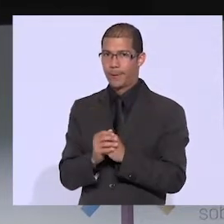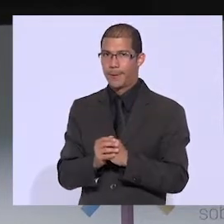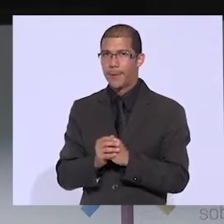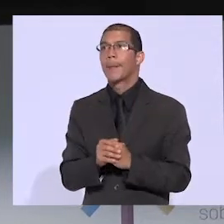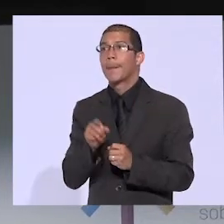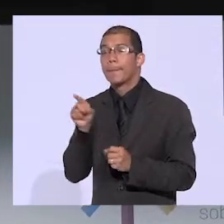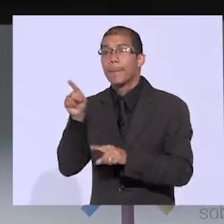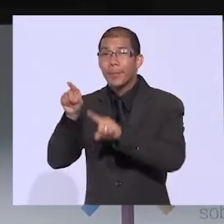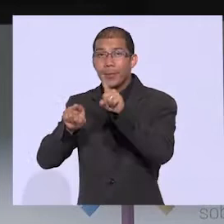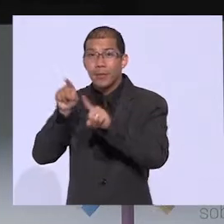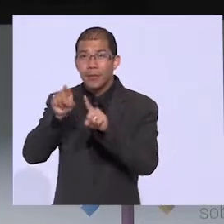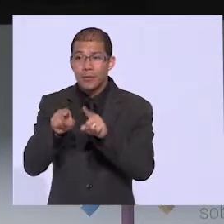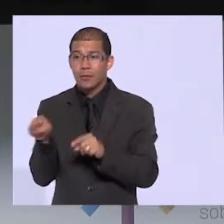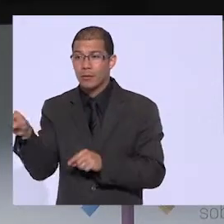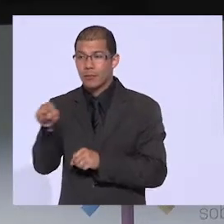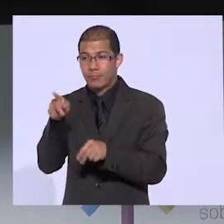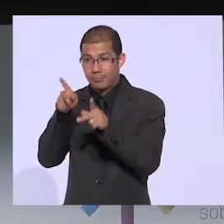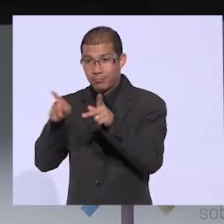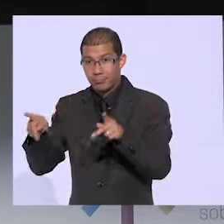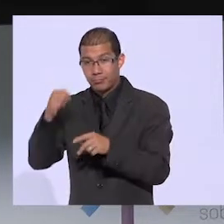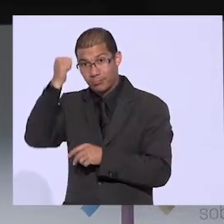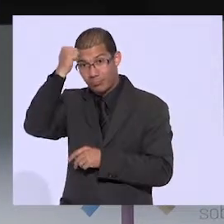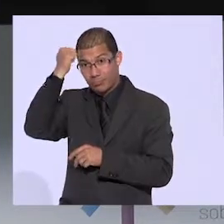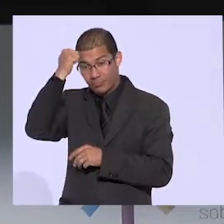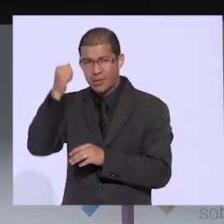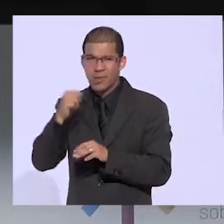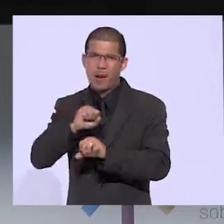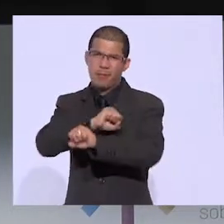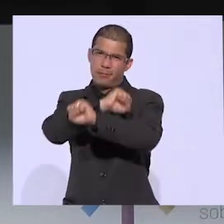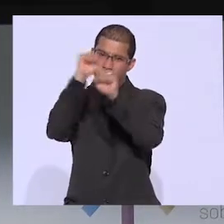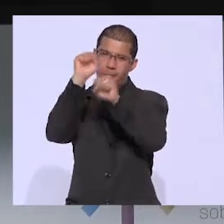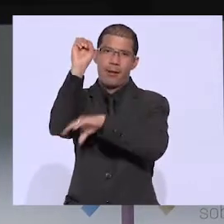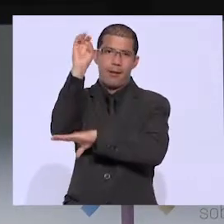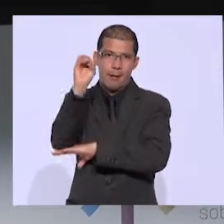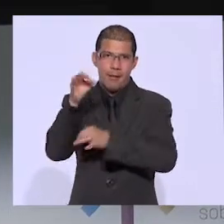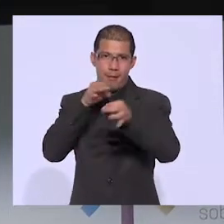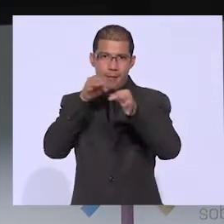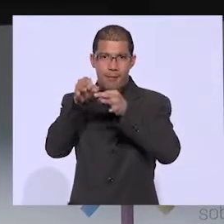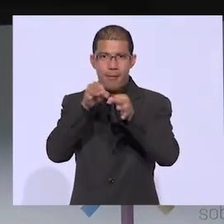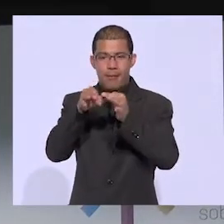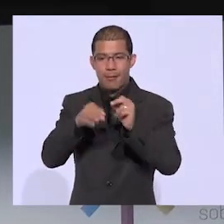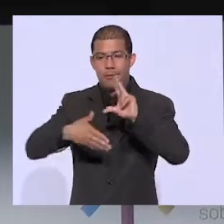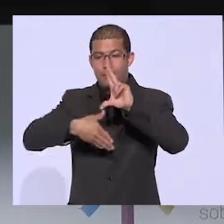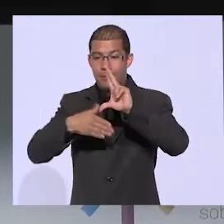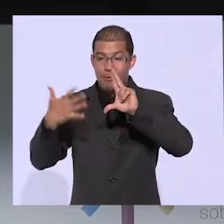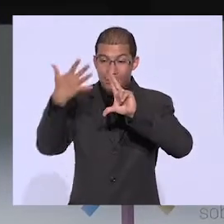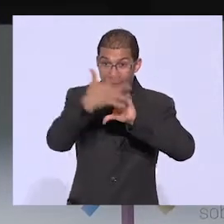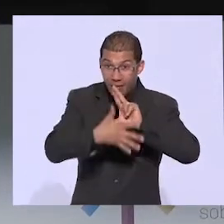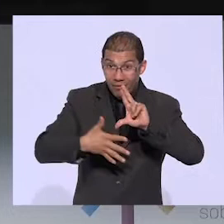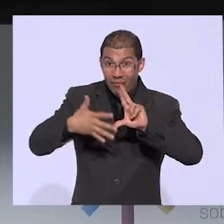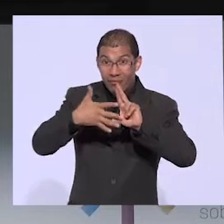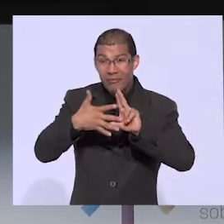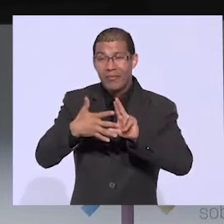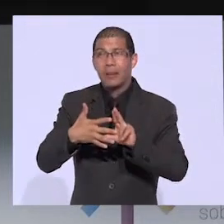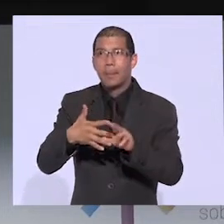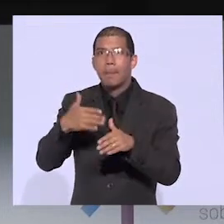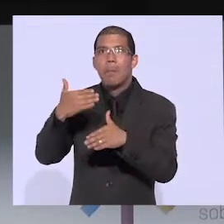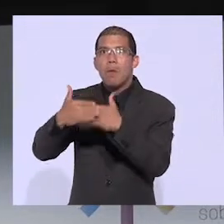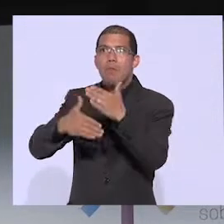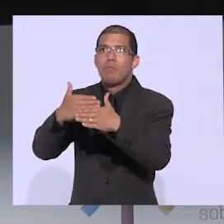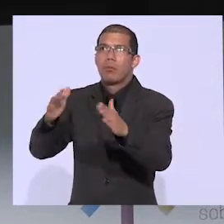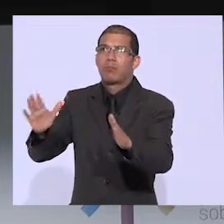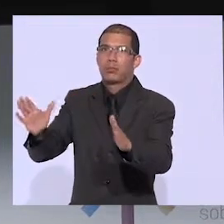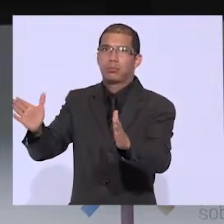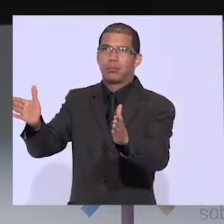consideración social de los docentes, ya se ha hablado de ello esta mañana, y en el contexto iberoamericano parece que va decreciendo